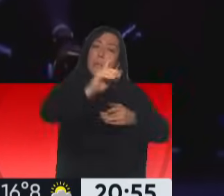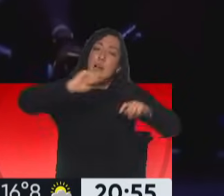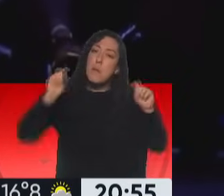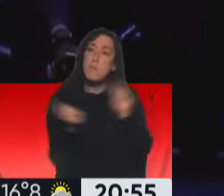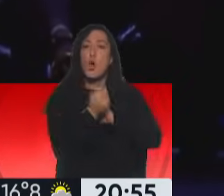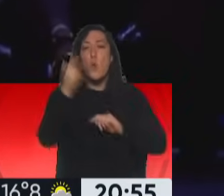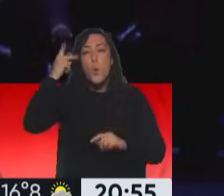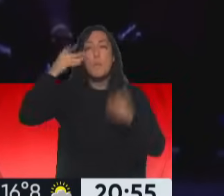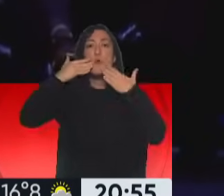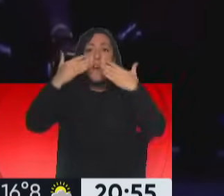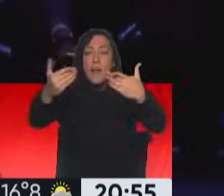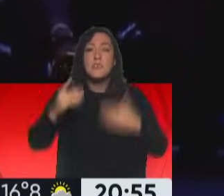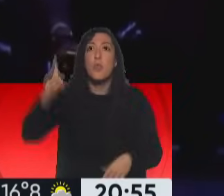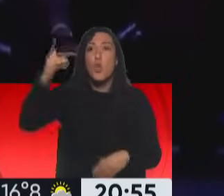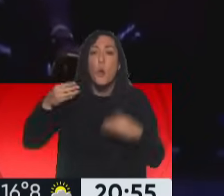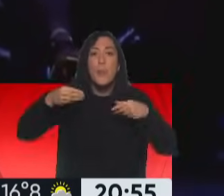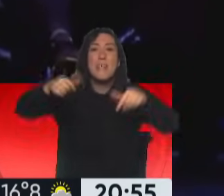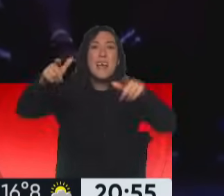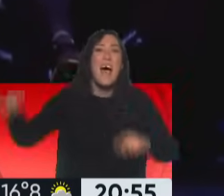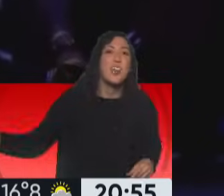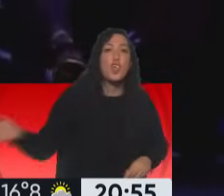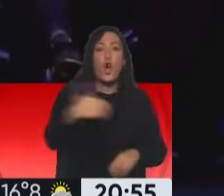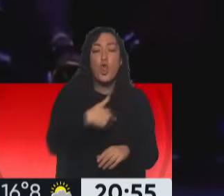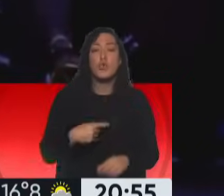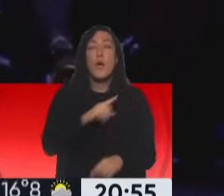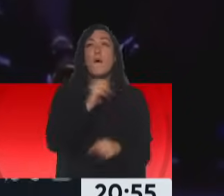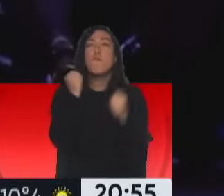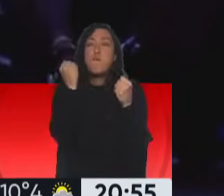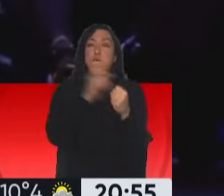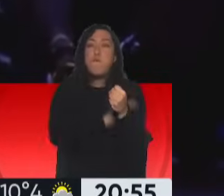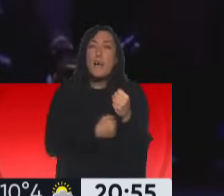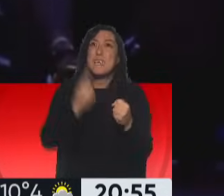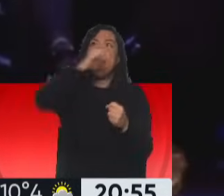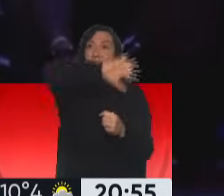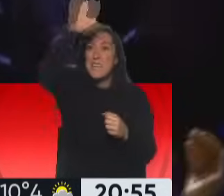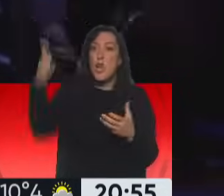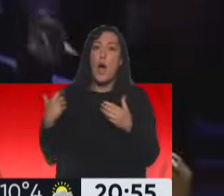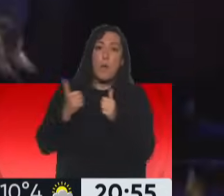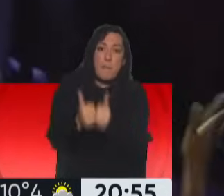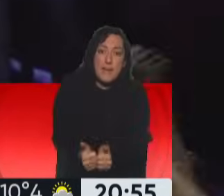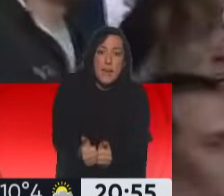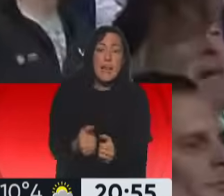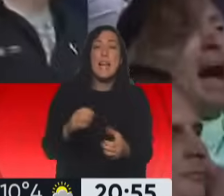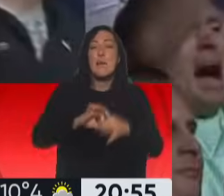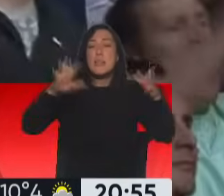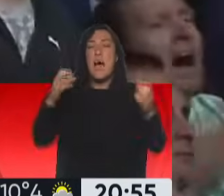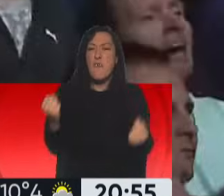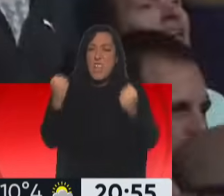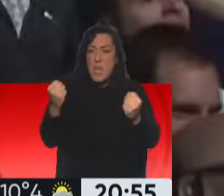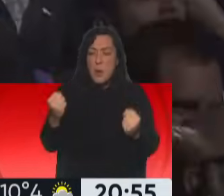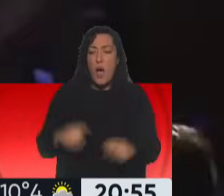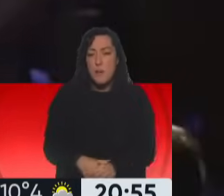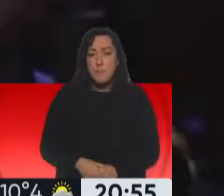gracias, Junín. Que Dios los bendiga a todos. Que la fuerza del cielo nos acompañe. ¡Y viva la libertad, carajo!